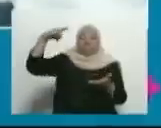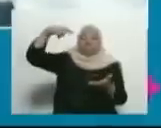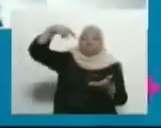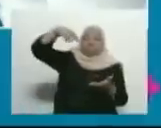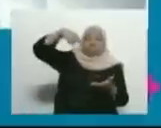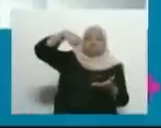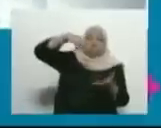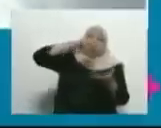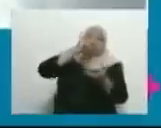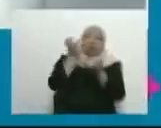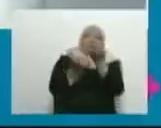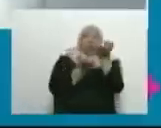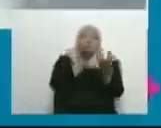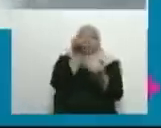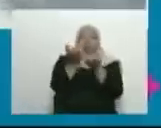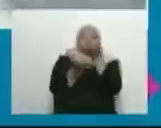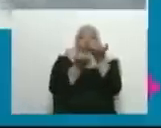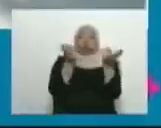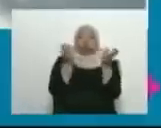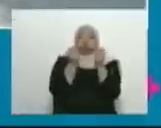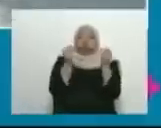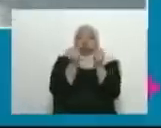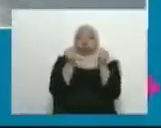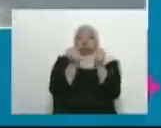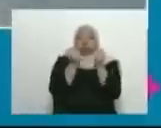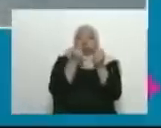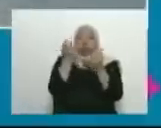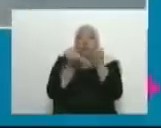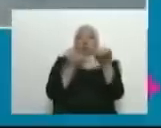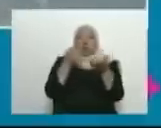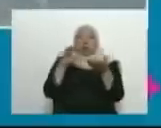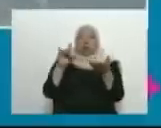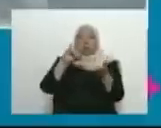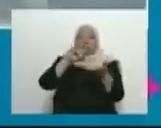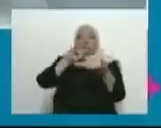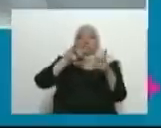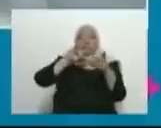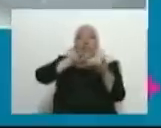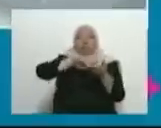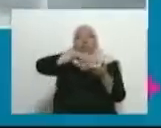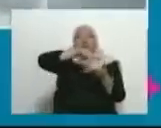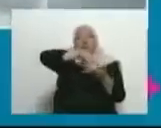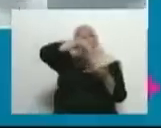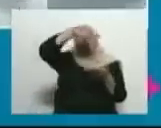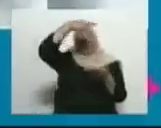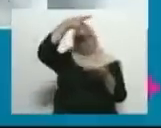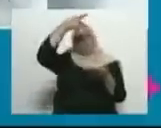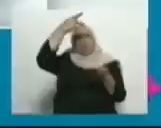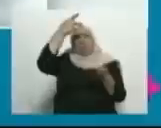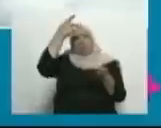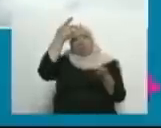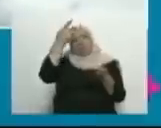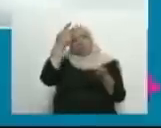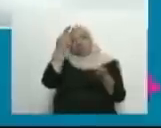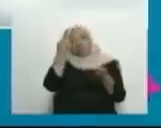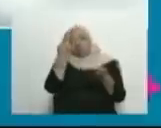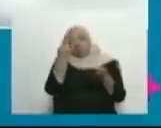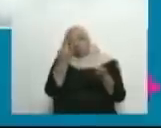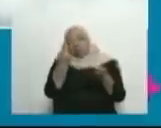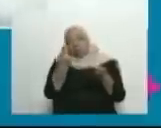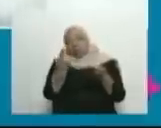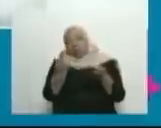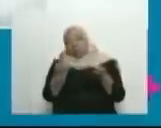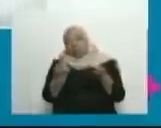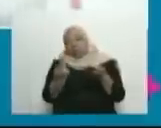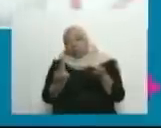el motor se incendió mucho más, hasta que tuvieron que tomar la decisión de eyectarse.